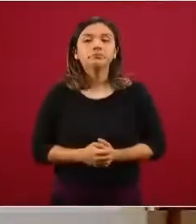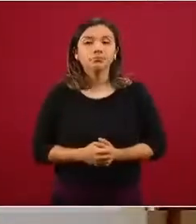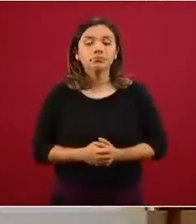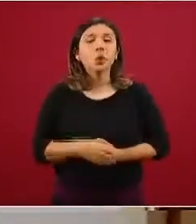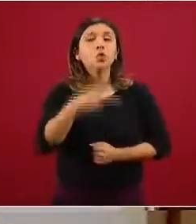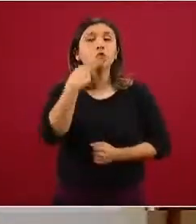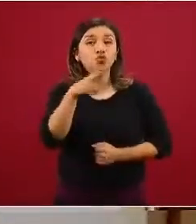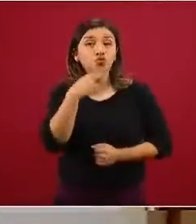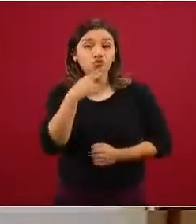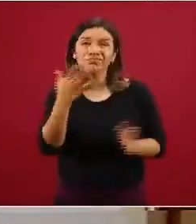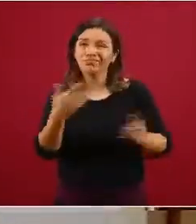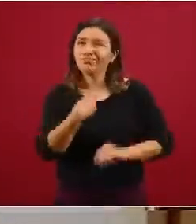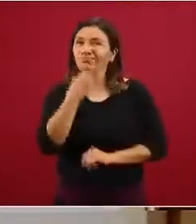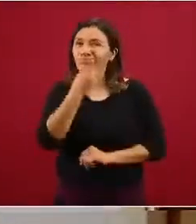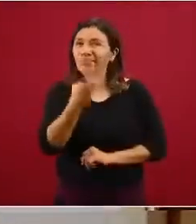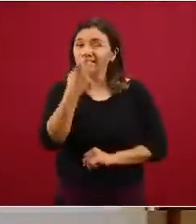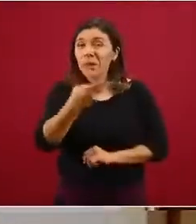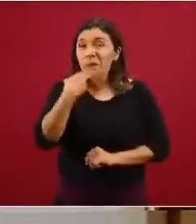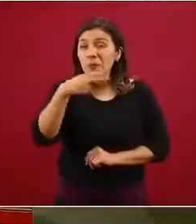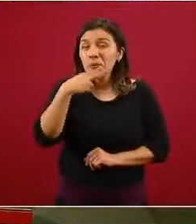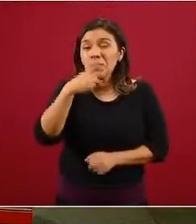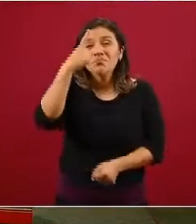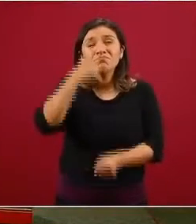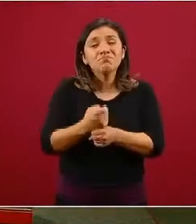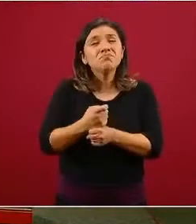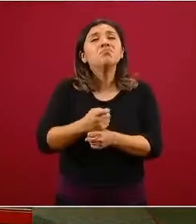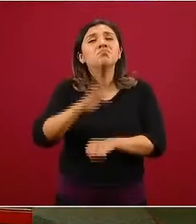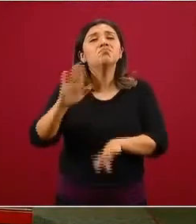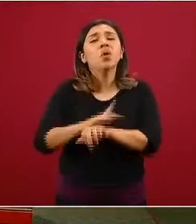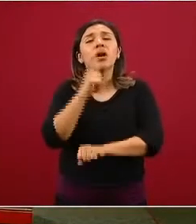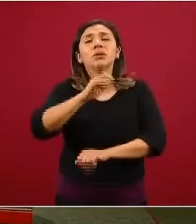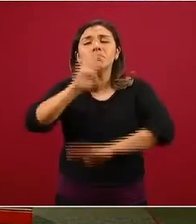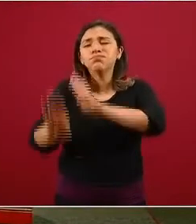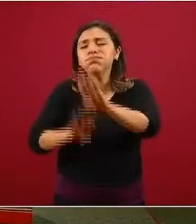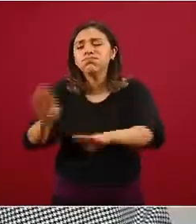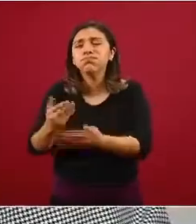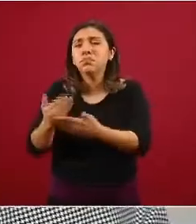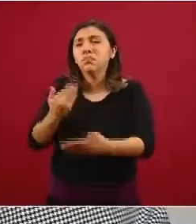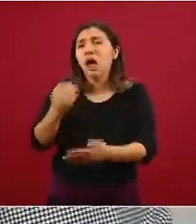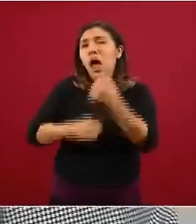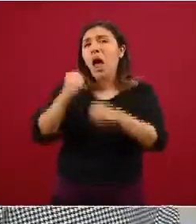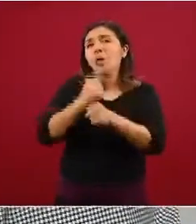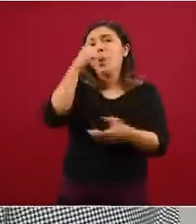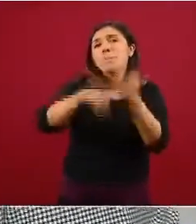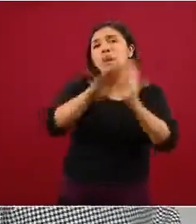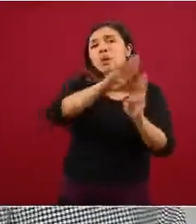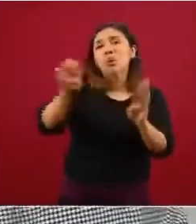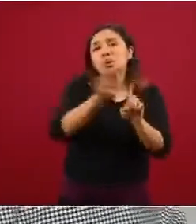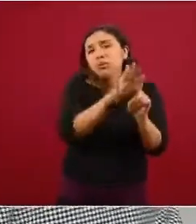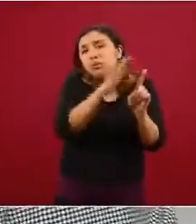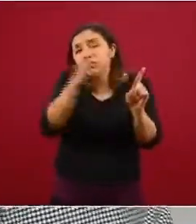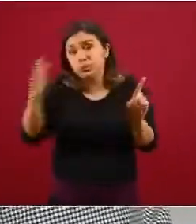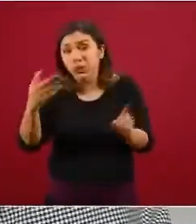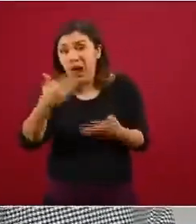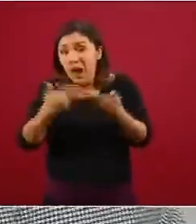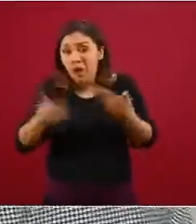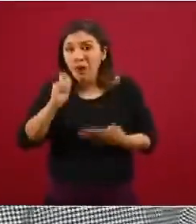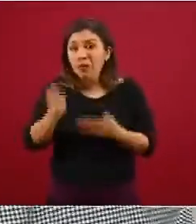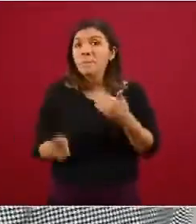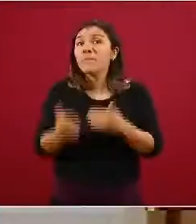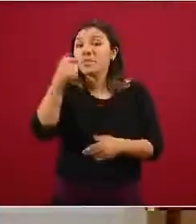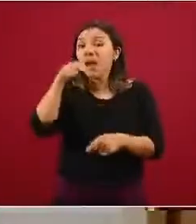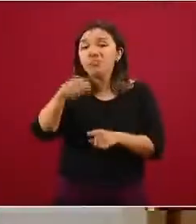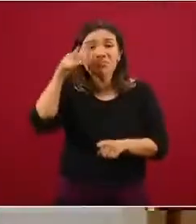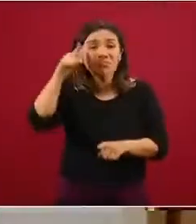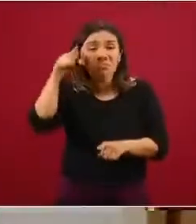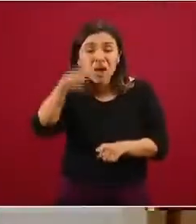respecto al tabaco, les diré que el tabaco fue la primera causa de muerte durante el siglo XX, así como lo están oyendo, y hoy es la primera causa de